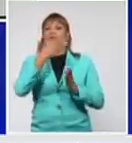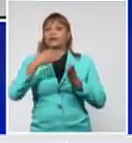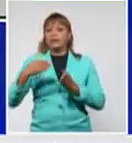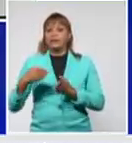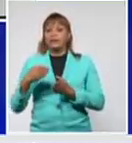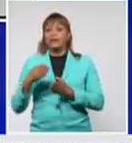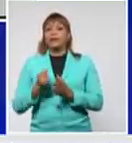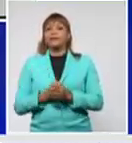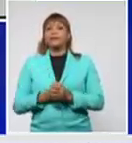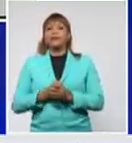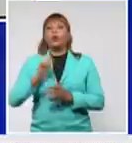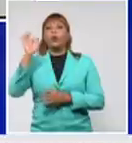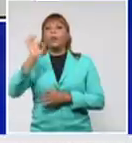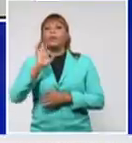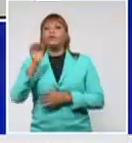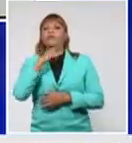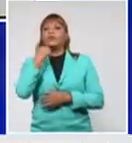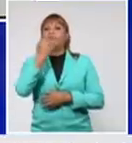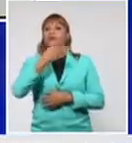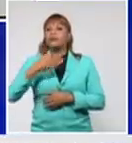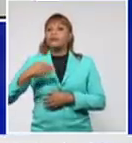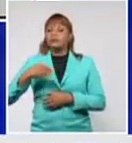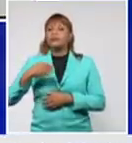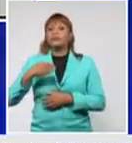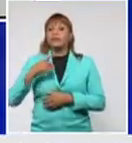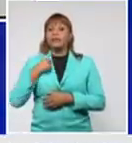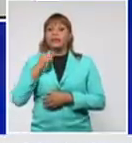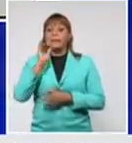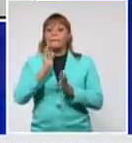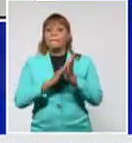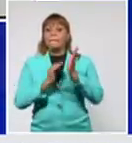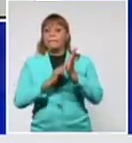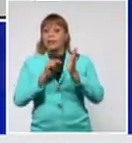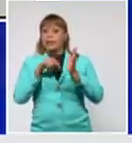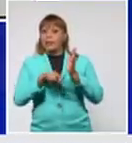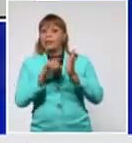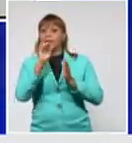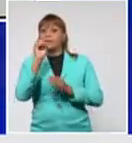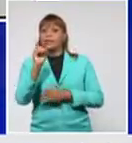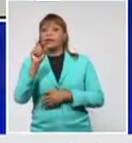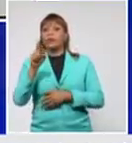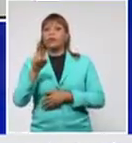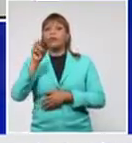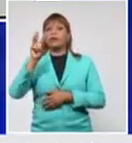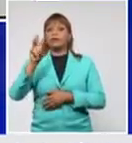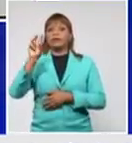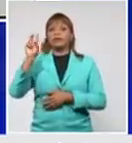tasa de letalidad, o una letalidad en este mes, de 0,32.